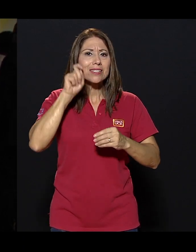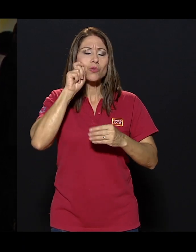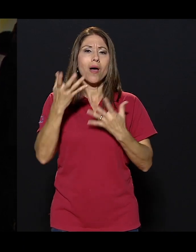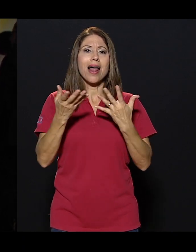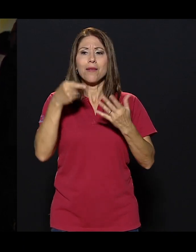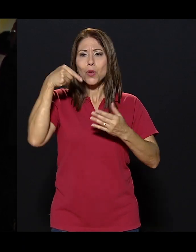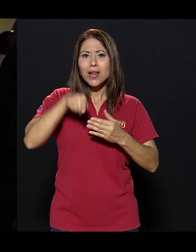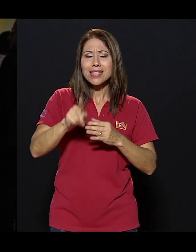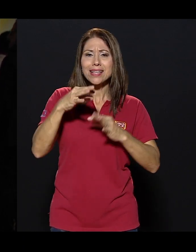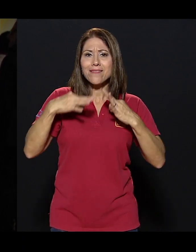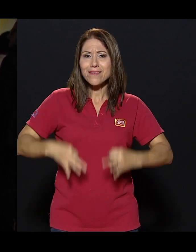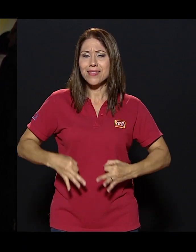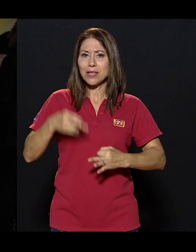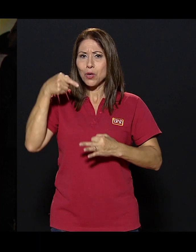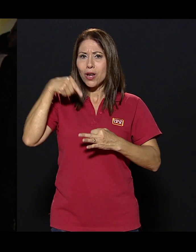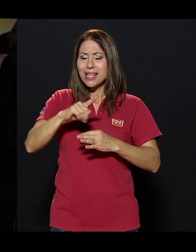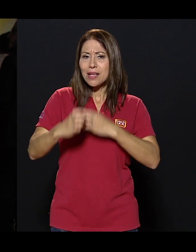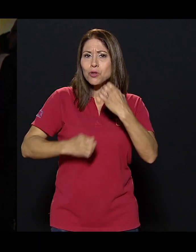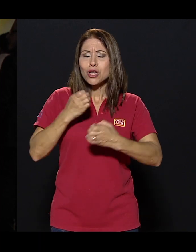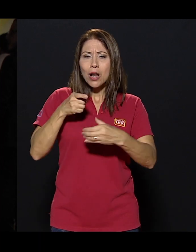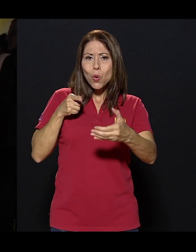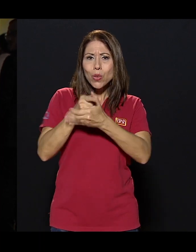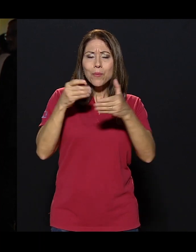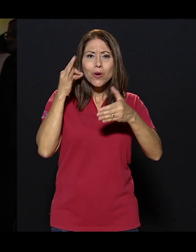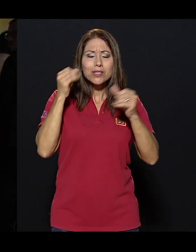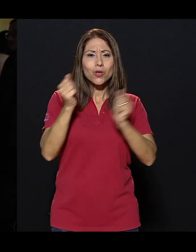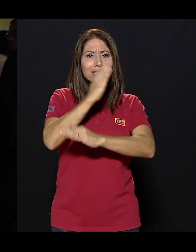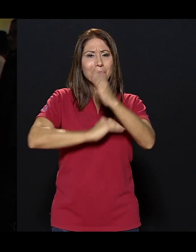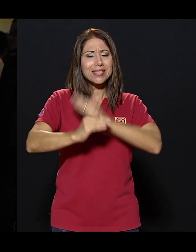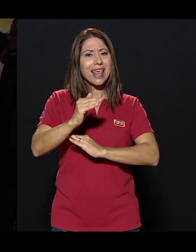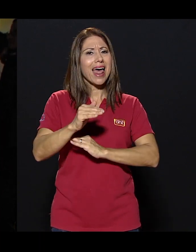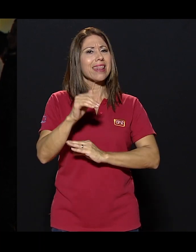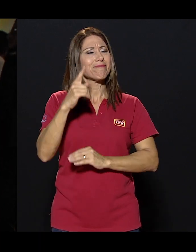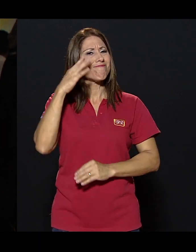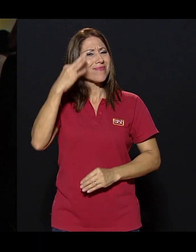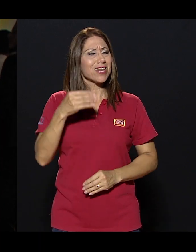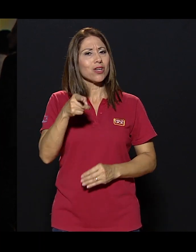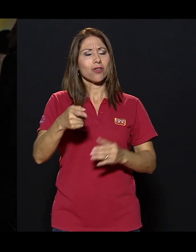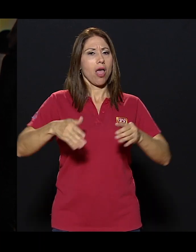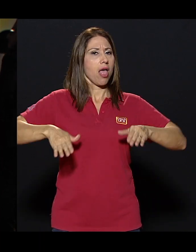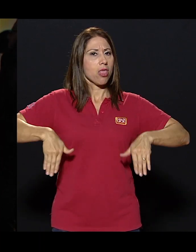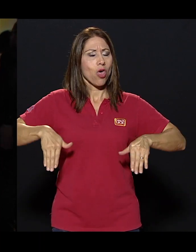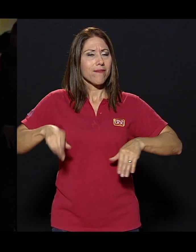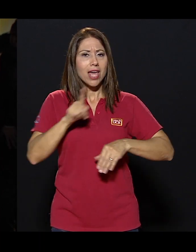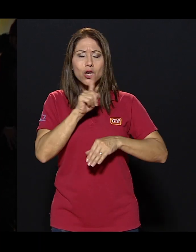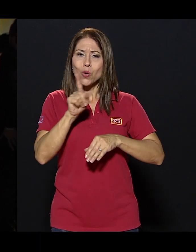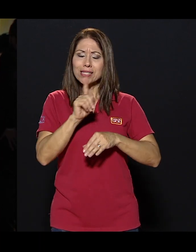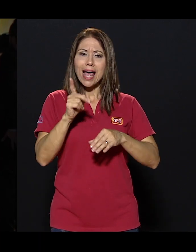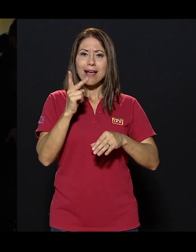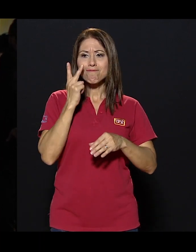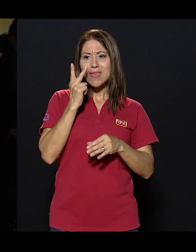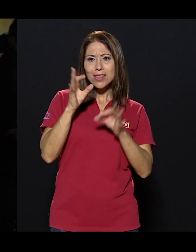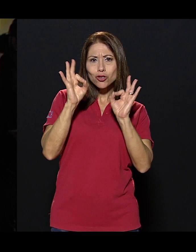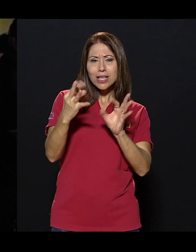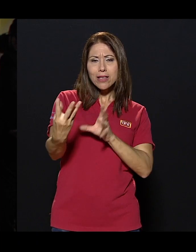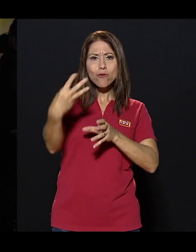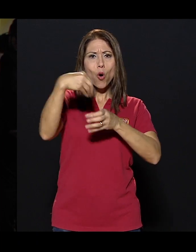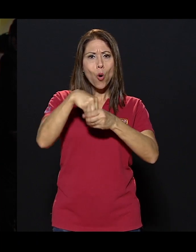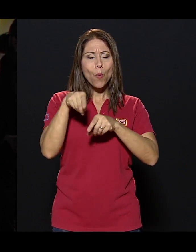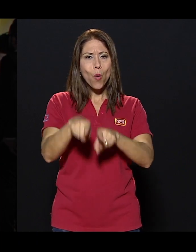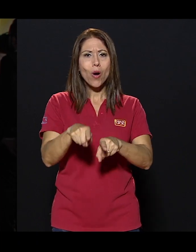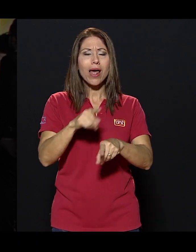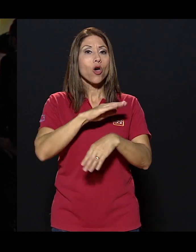y la violencia física y emocional contra las mujeres con discapacidad me parece que no está todavía siendo visualizado e